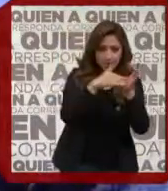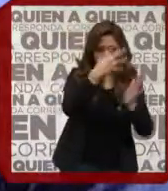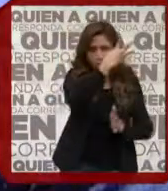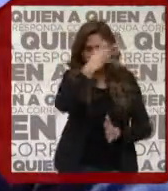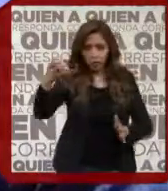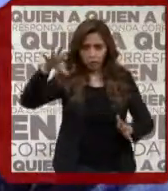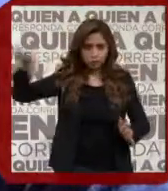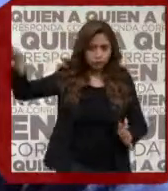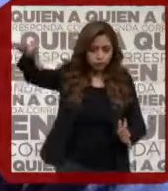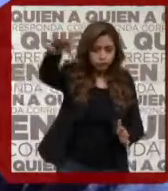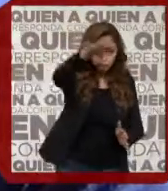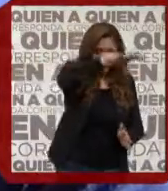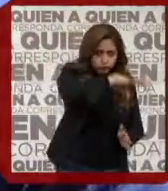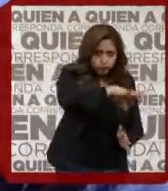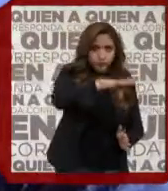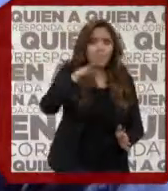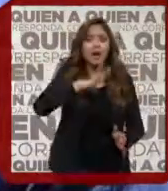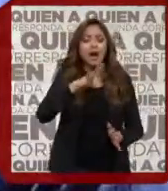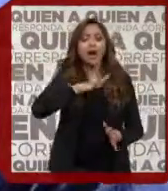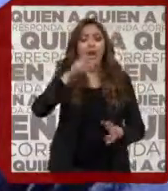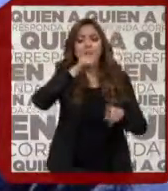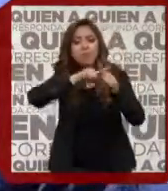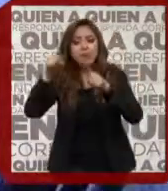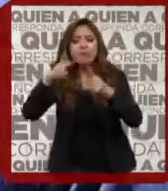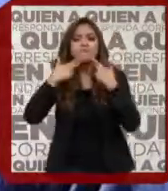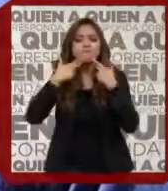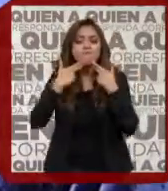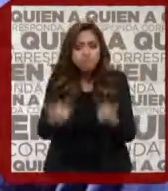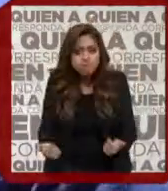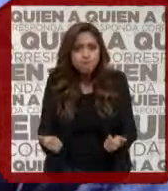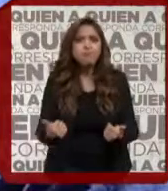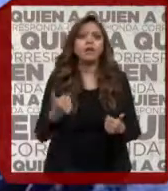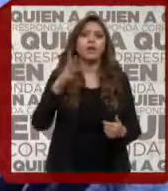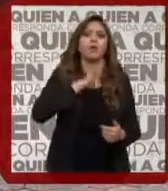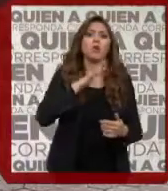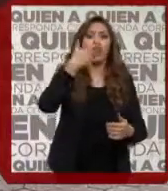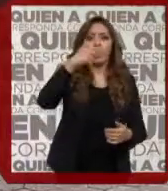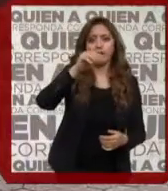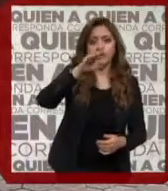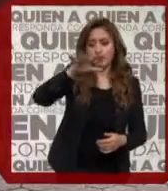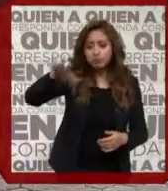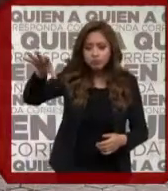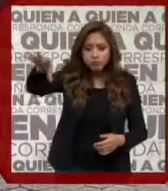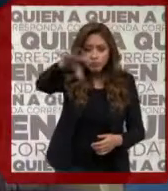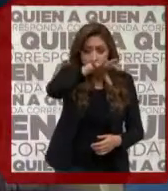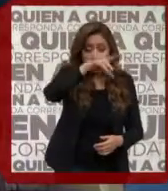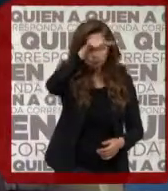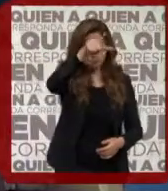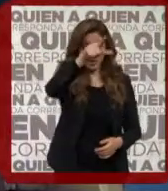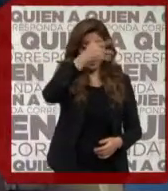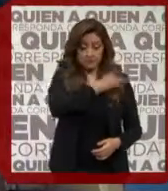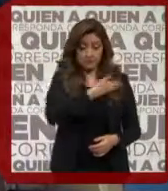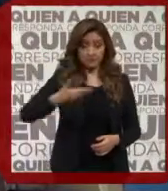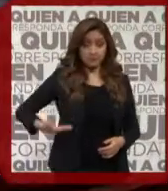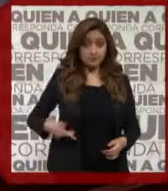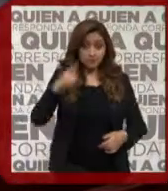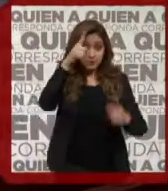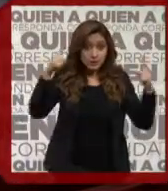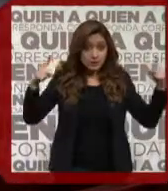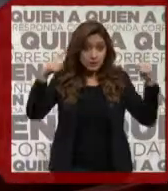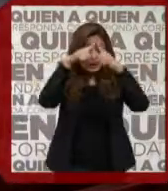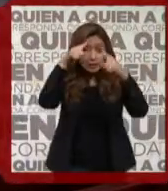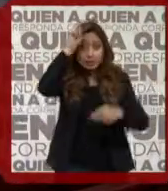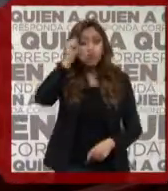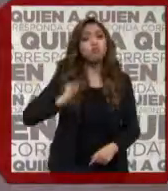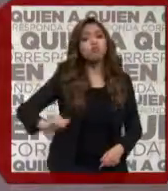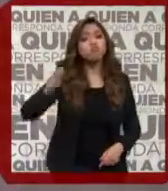Entonces tenía diferentes rancherías, haciendas menores. La presidencia municipal y la iglesia de San José son vestigios